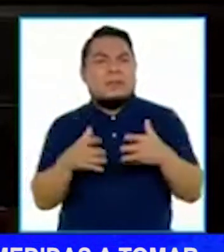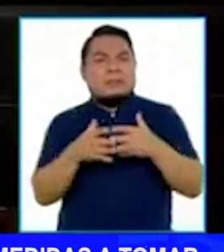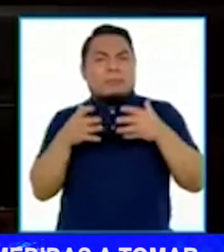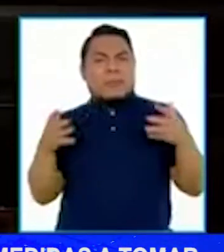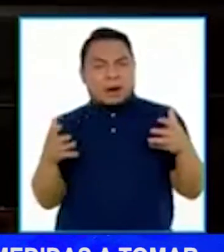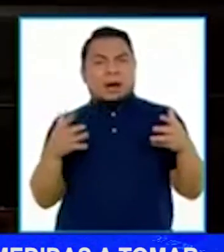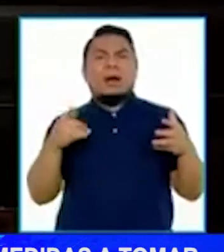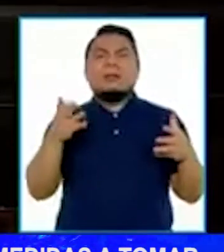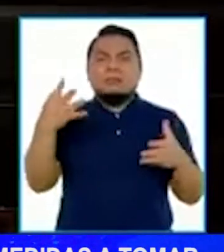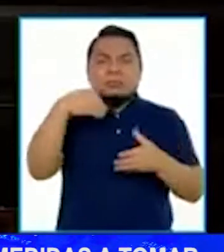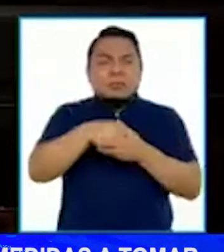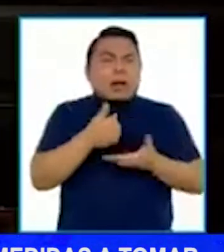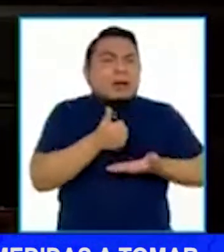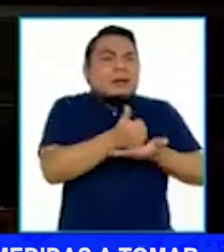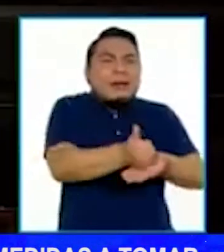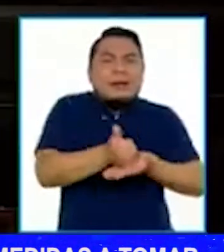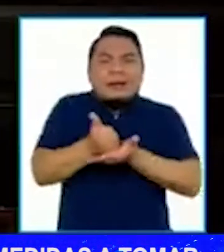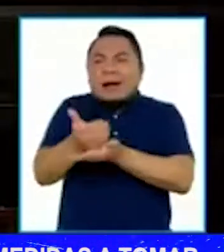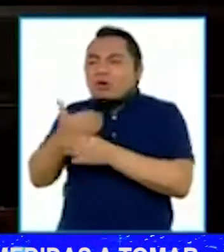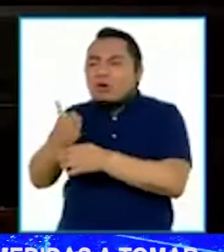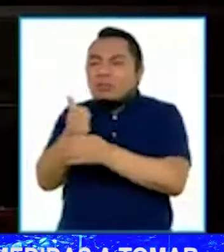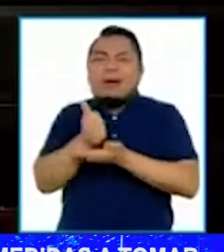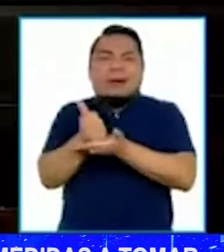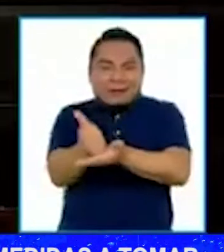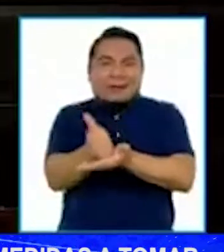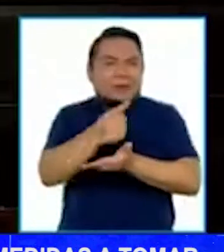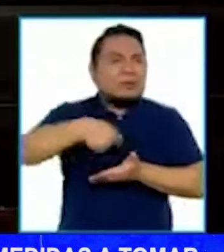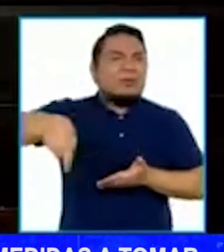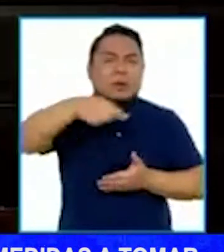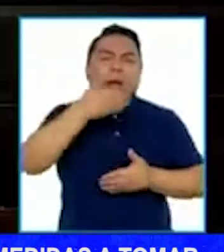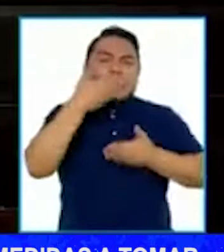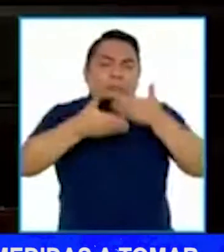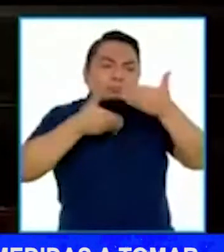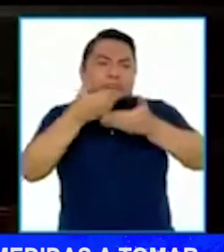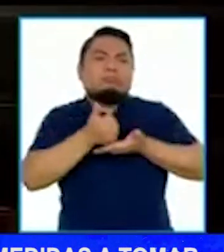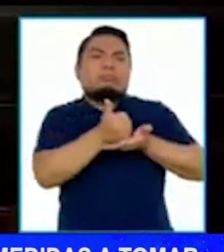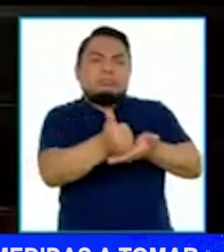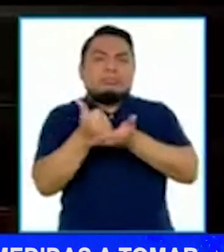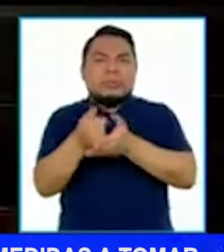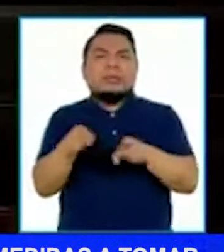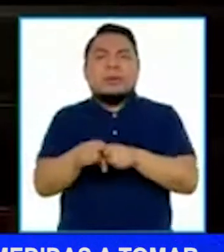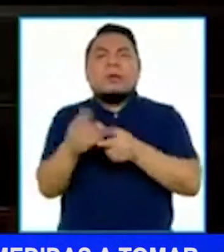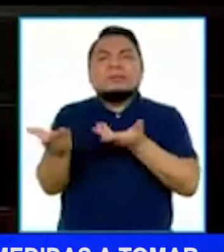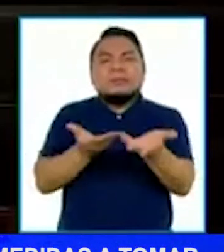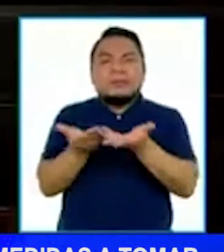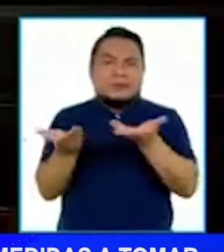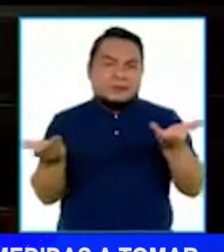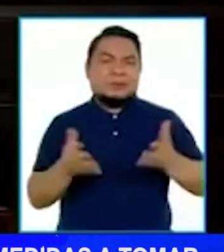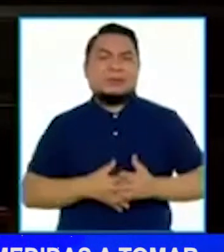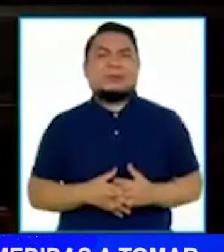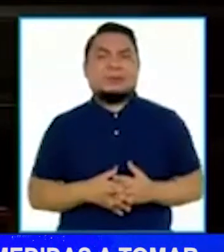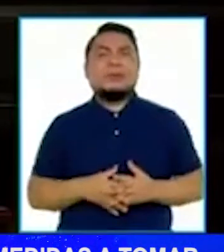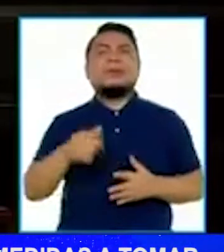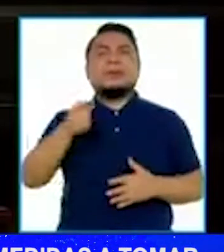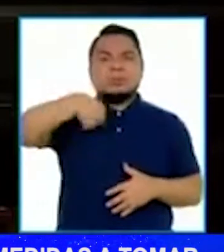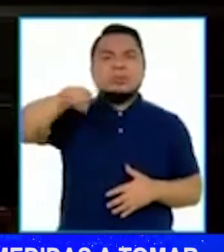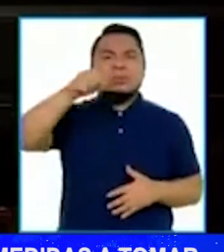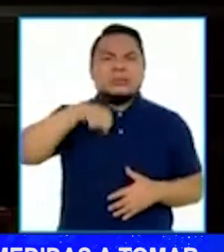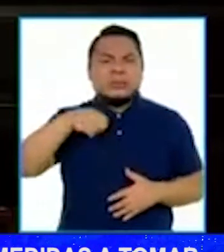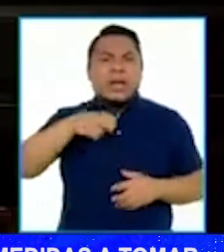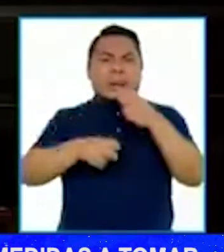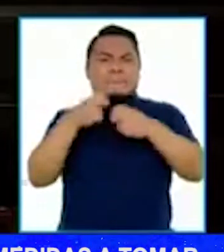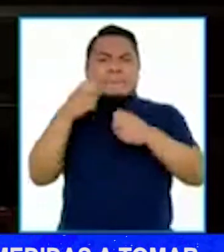enorme reserva de solidaridad, generosidad y vocación de servicio.